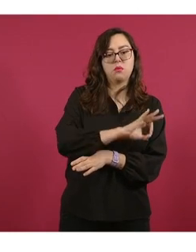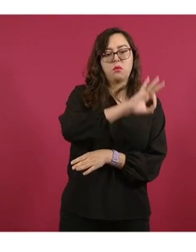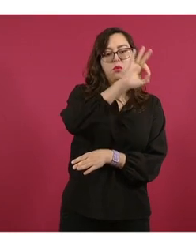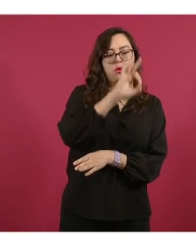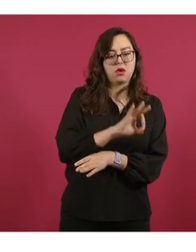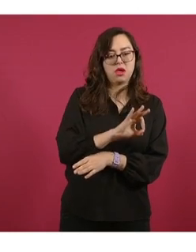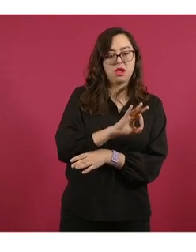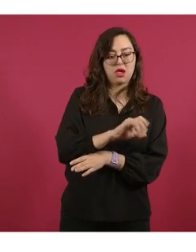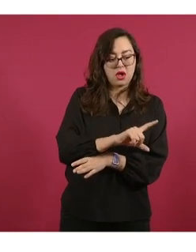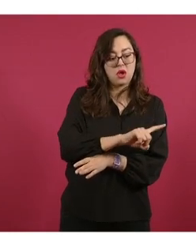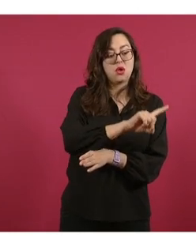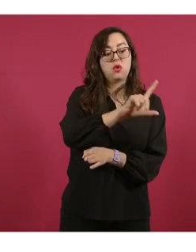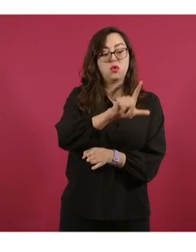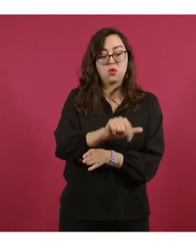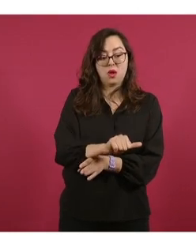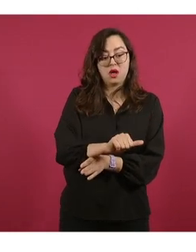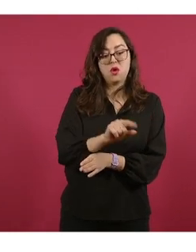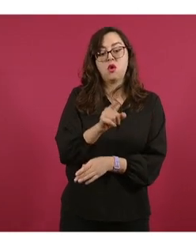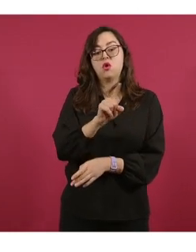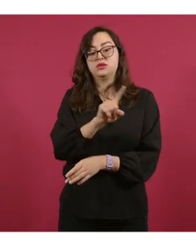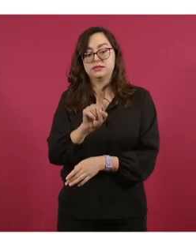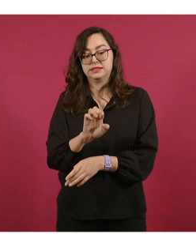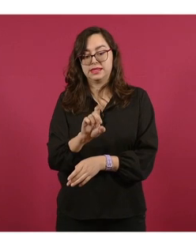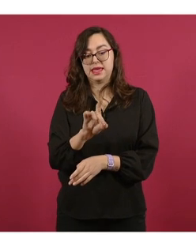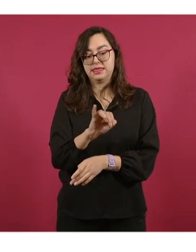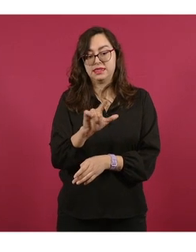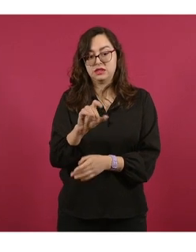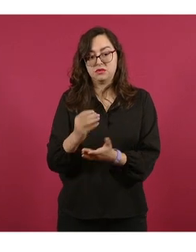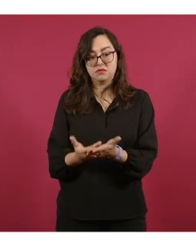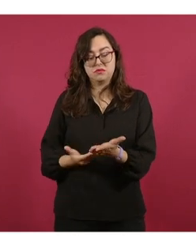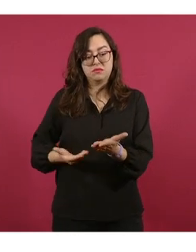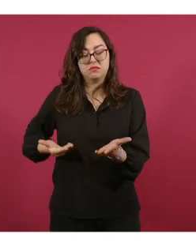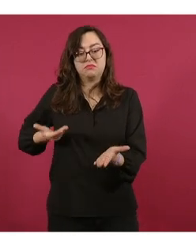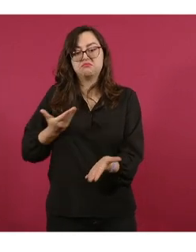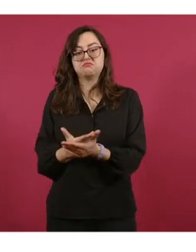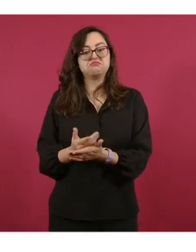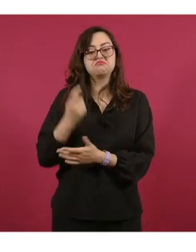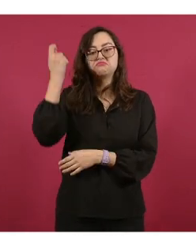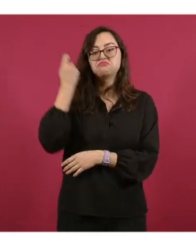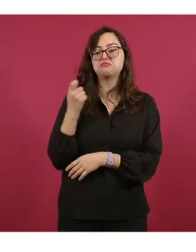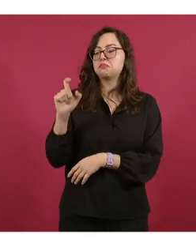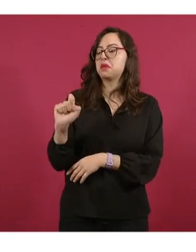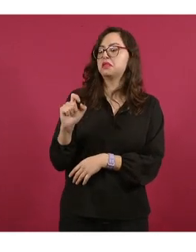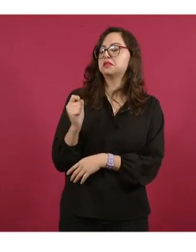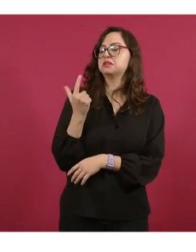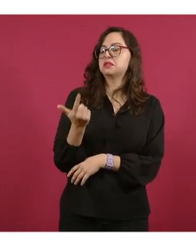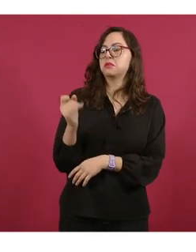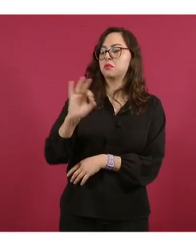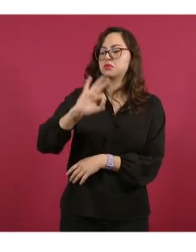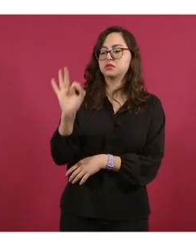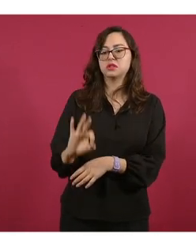lo propuesto por Zedillo es 27% del salario.